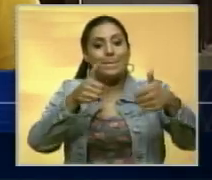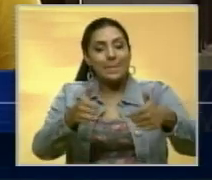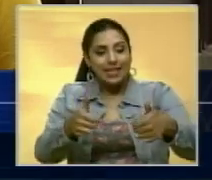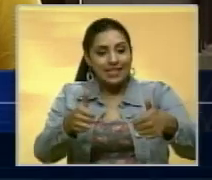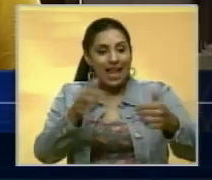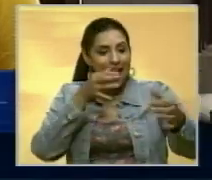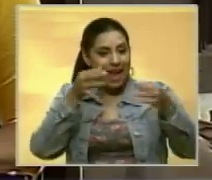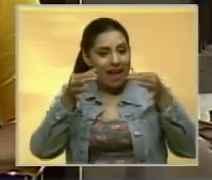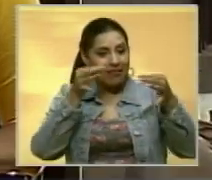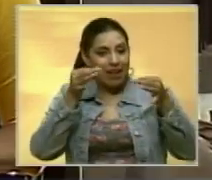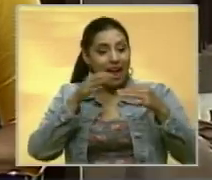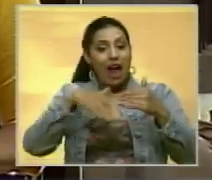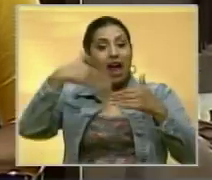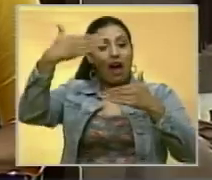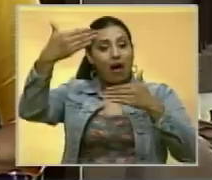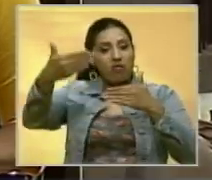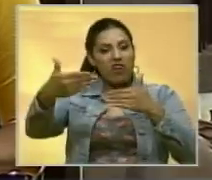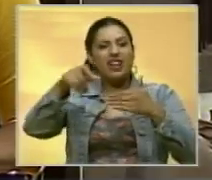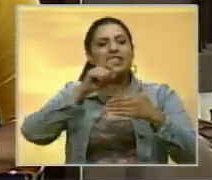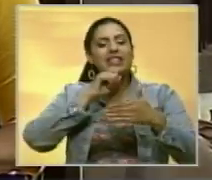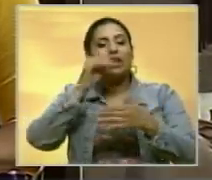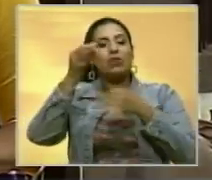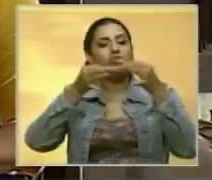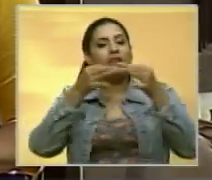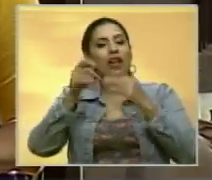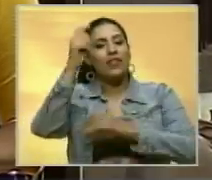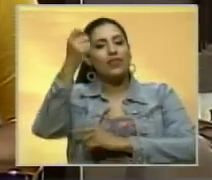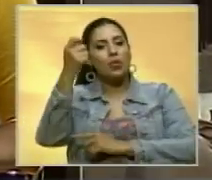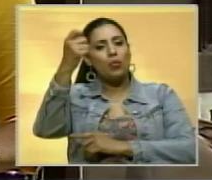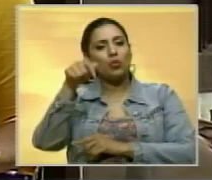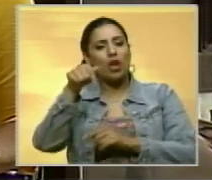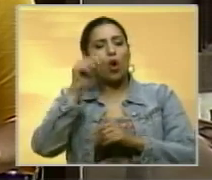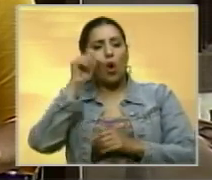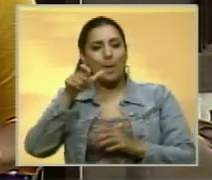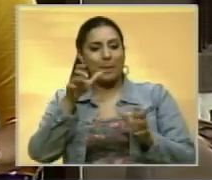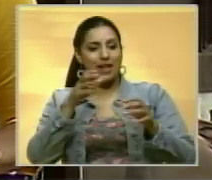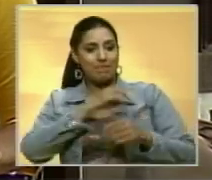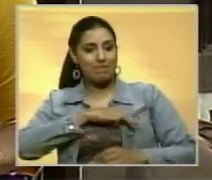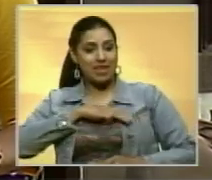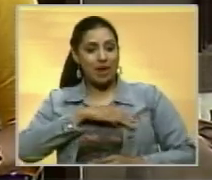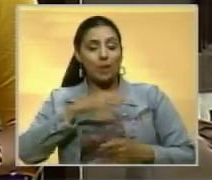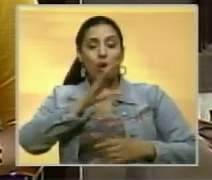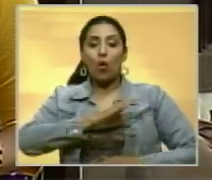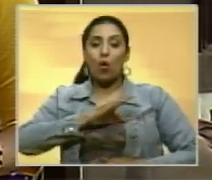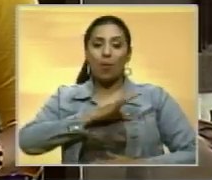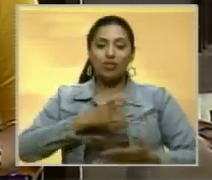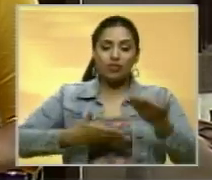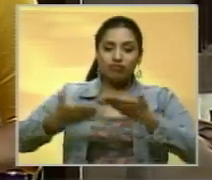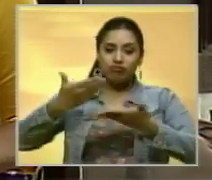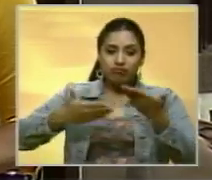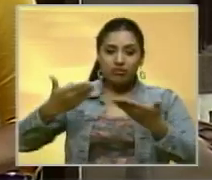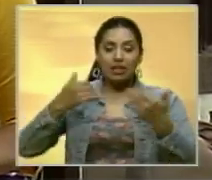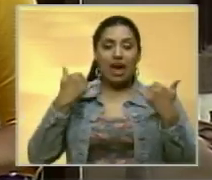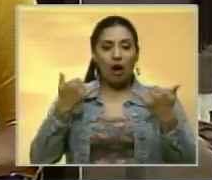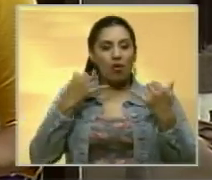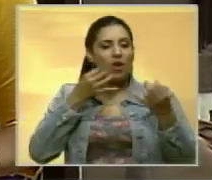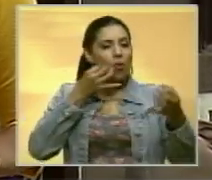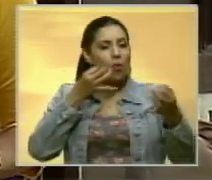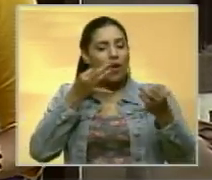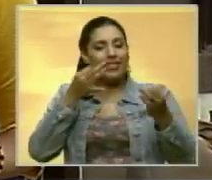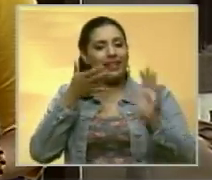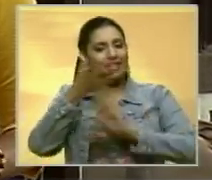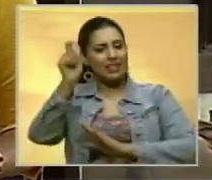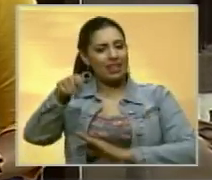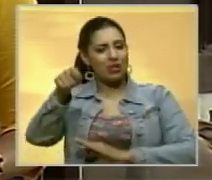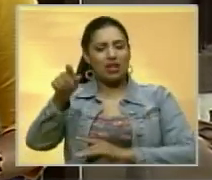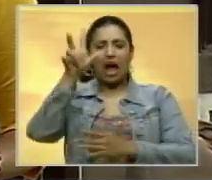sesión, afuera tomó la palabra el diputado Alfonso Marquina. Él es miembro de la Comisión de Finanzas y se refería a esa sentencia del